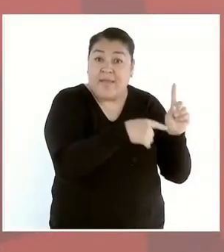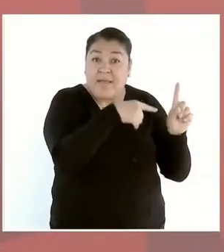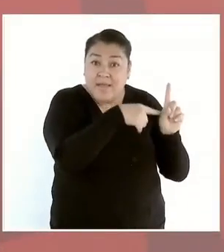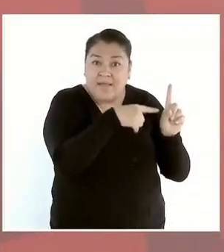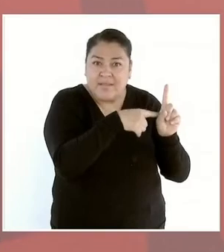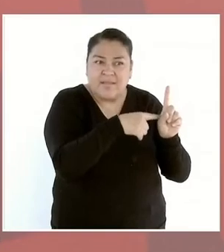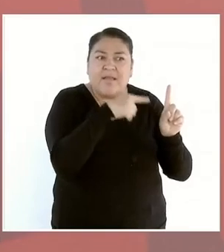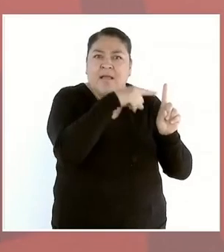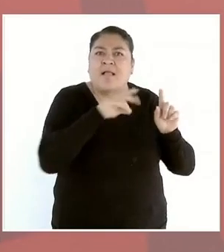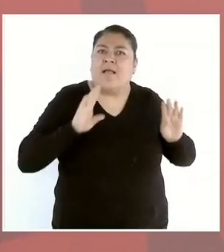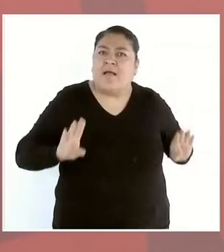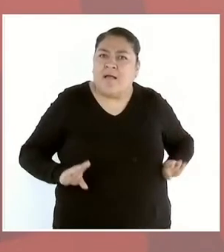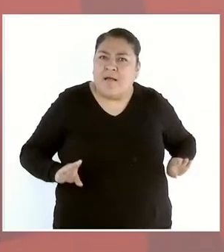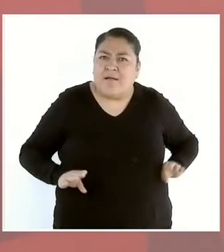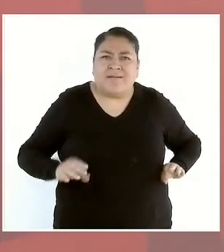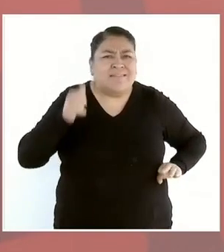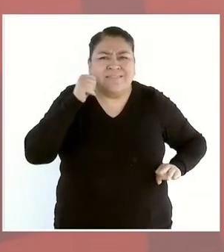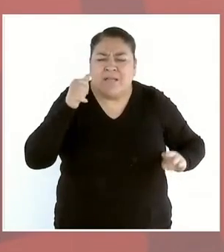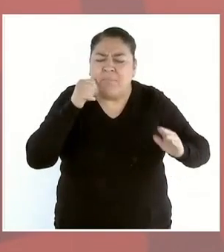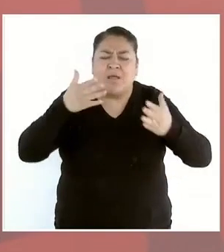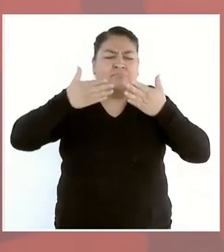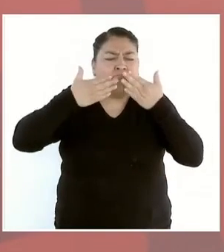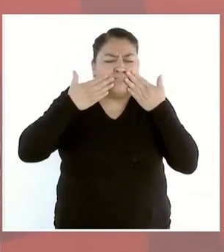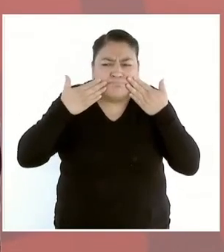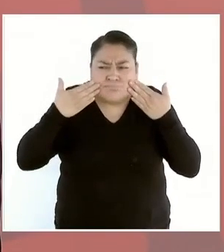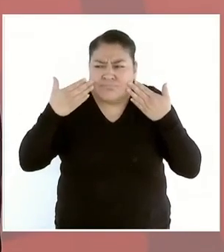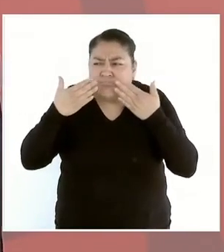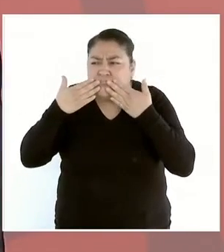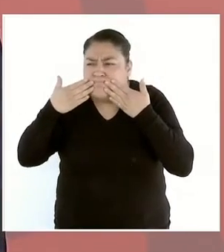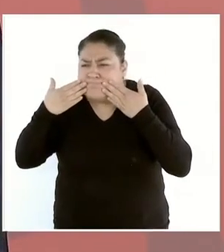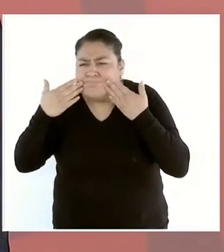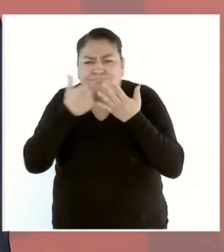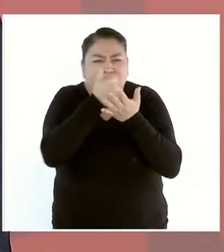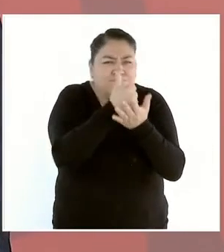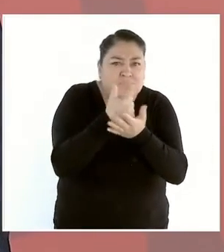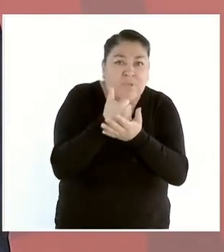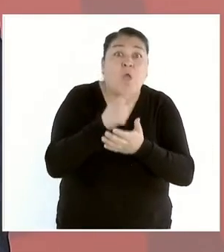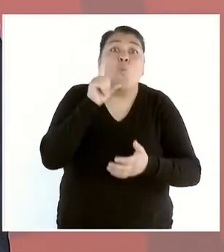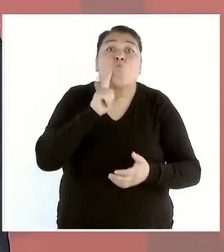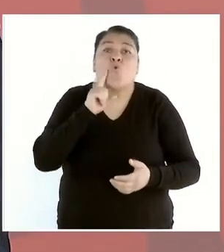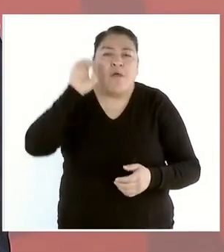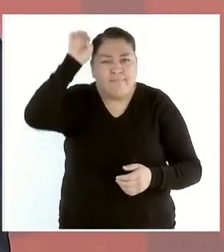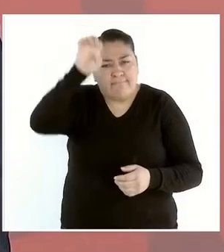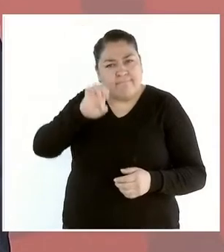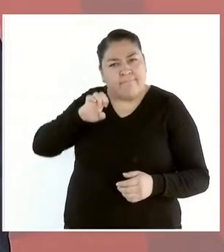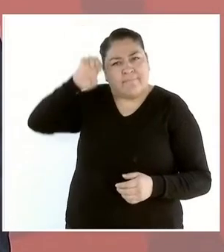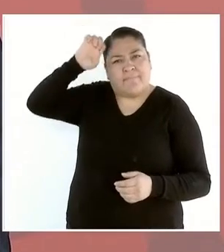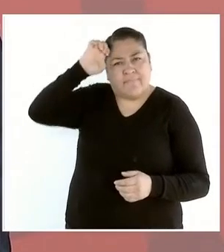la actitud humanista de la emperatriz carlota